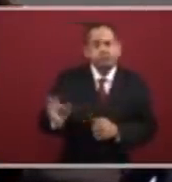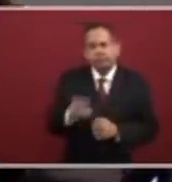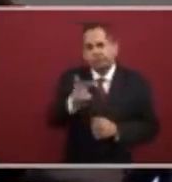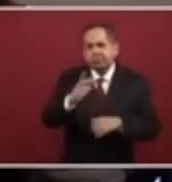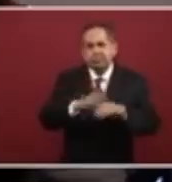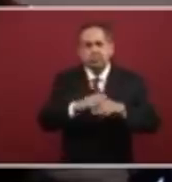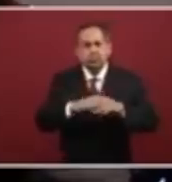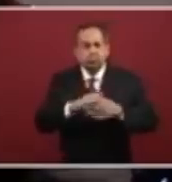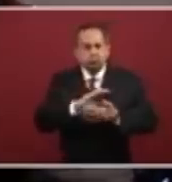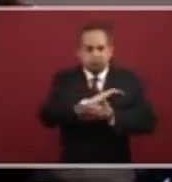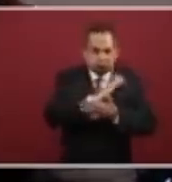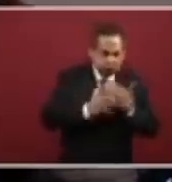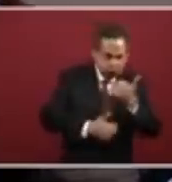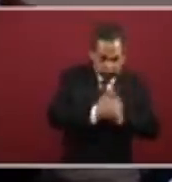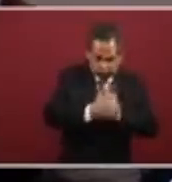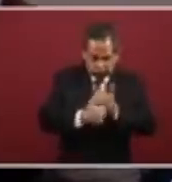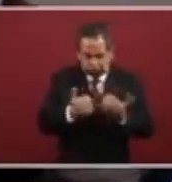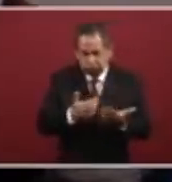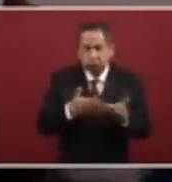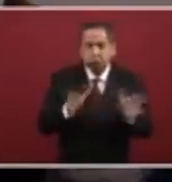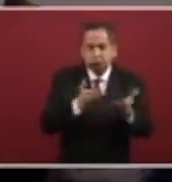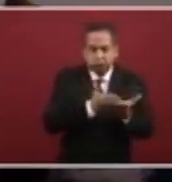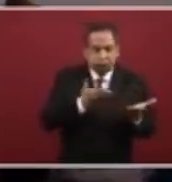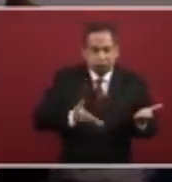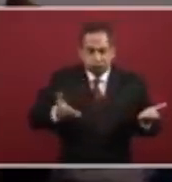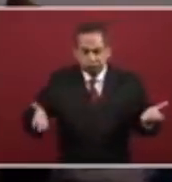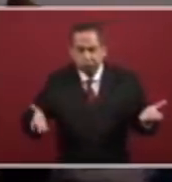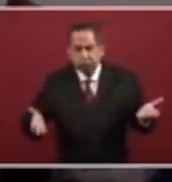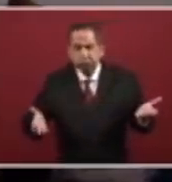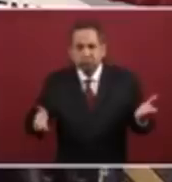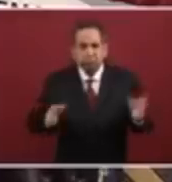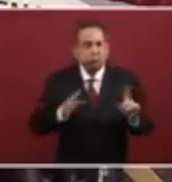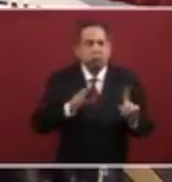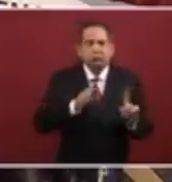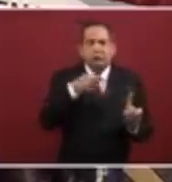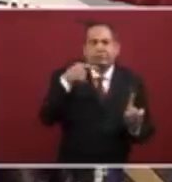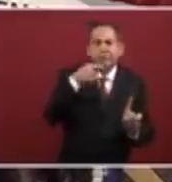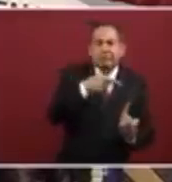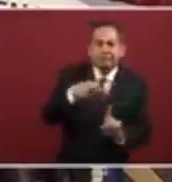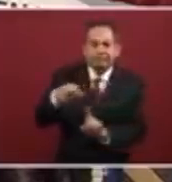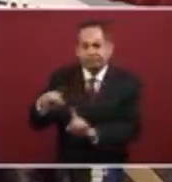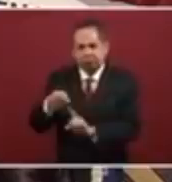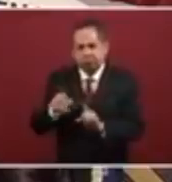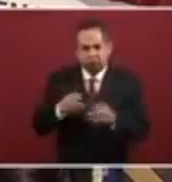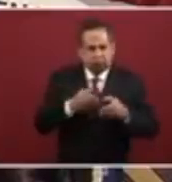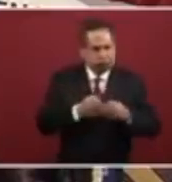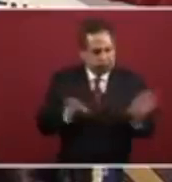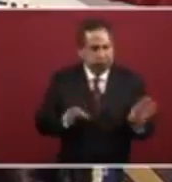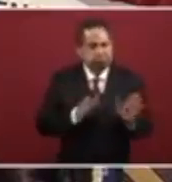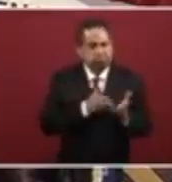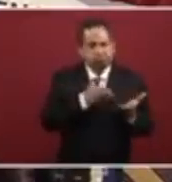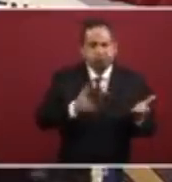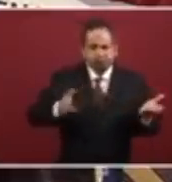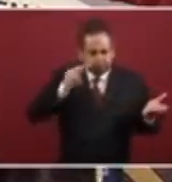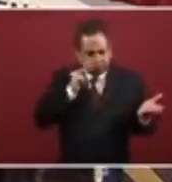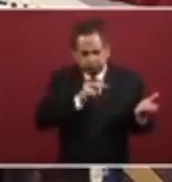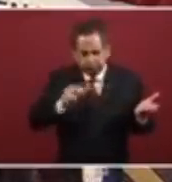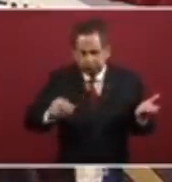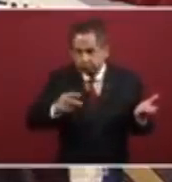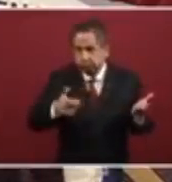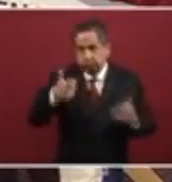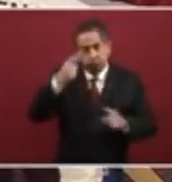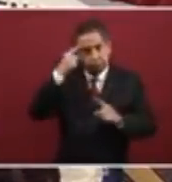en las licitaciones abiertas, no tan restringidas como se hizo esta, pues es